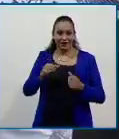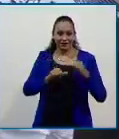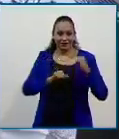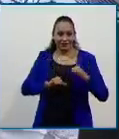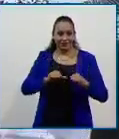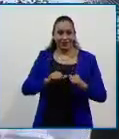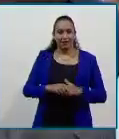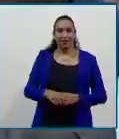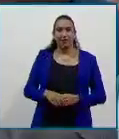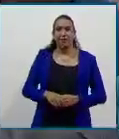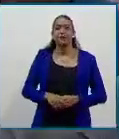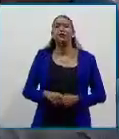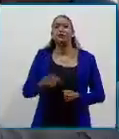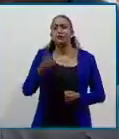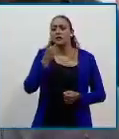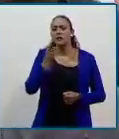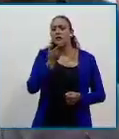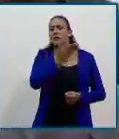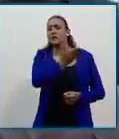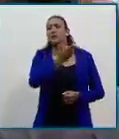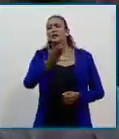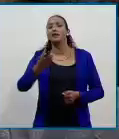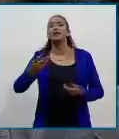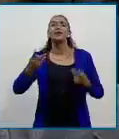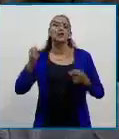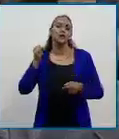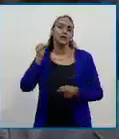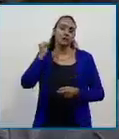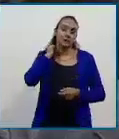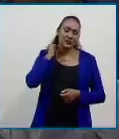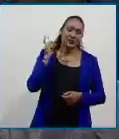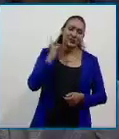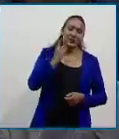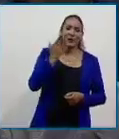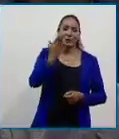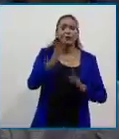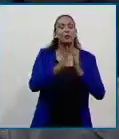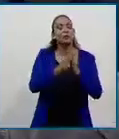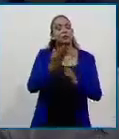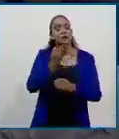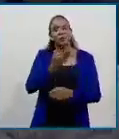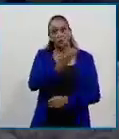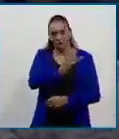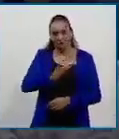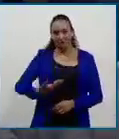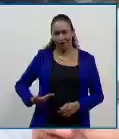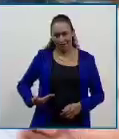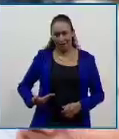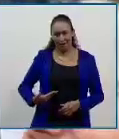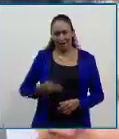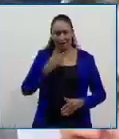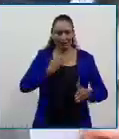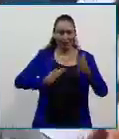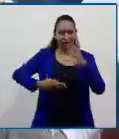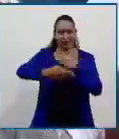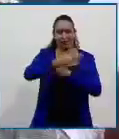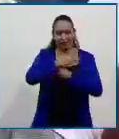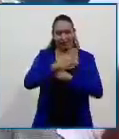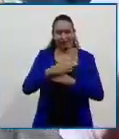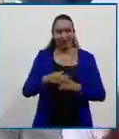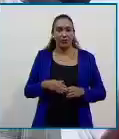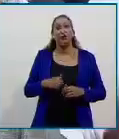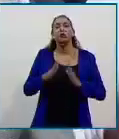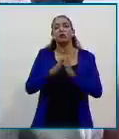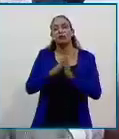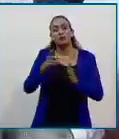Judicial de la Federación pidió a los legisladores y a la próxima presidenta de México que se detenga el proceso de reforma